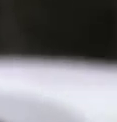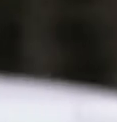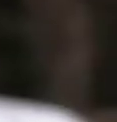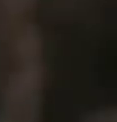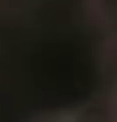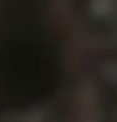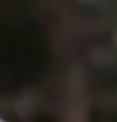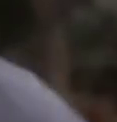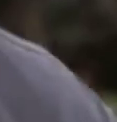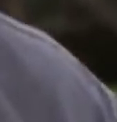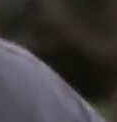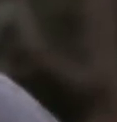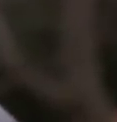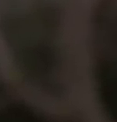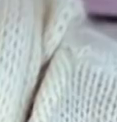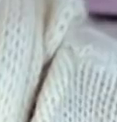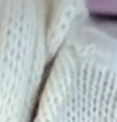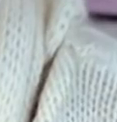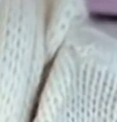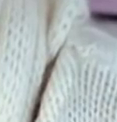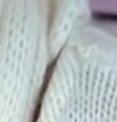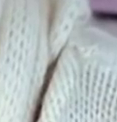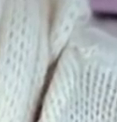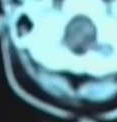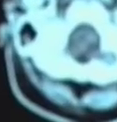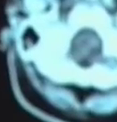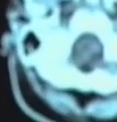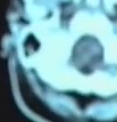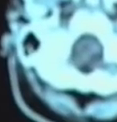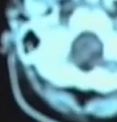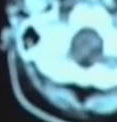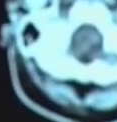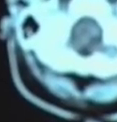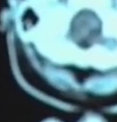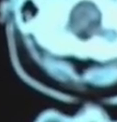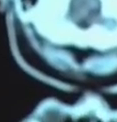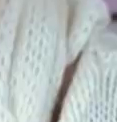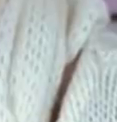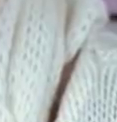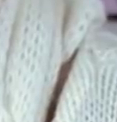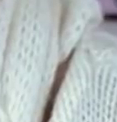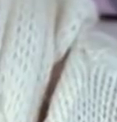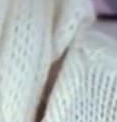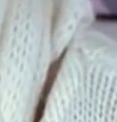trabajo. Por eso vine yo a recoger a las niñas. Te estás temblando.